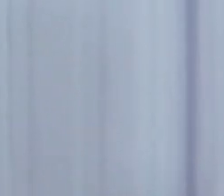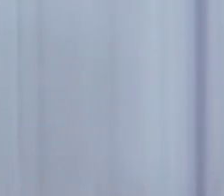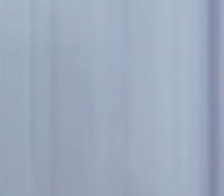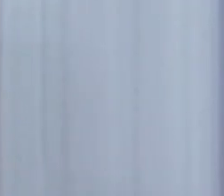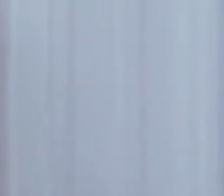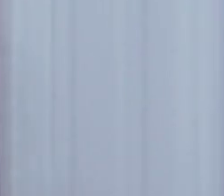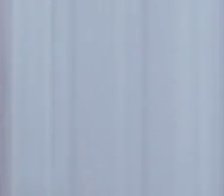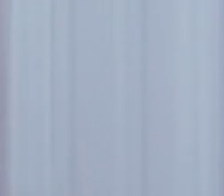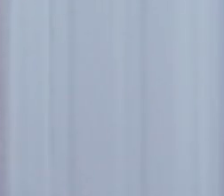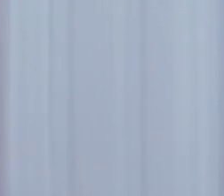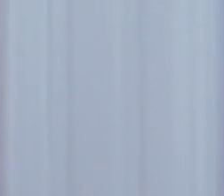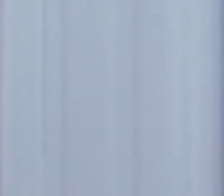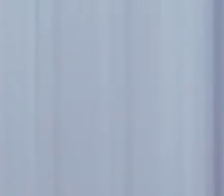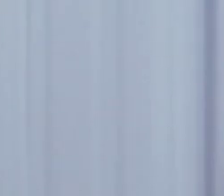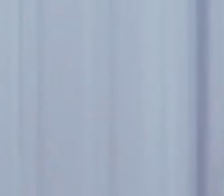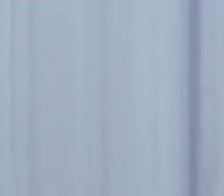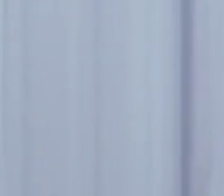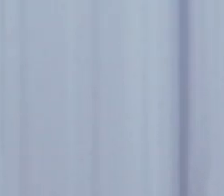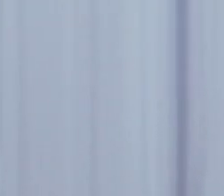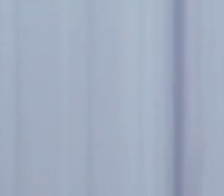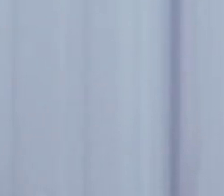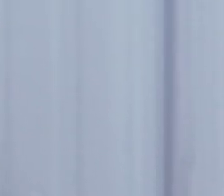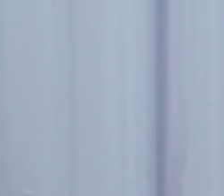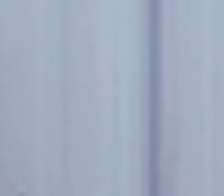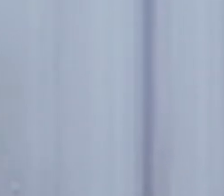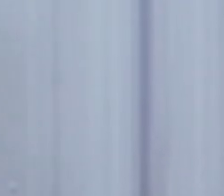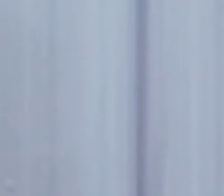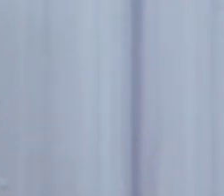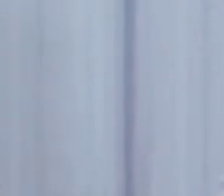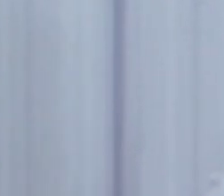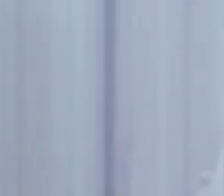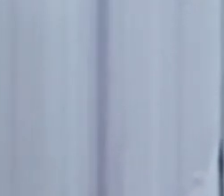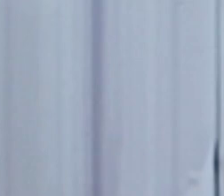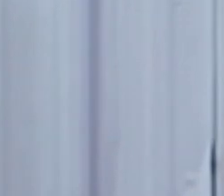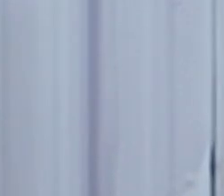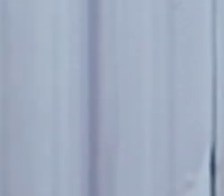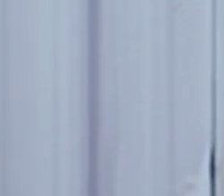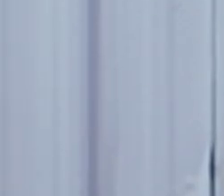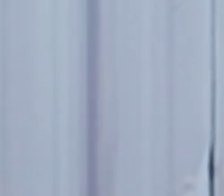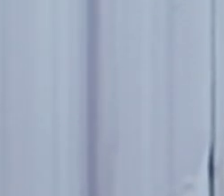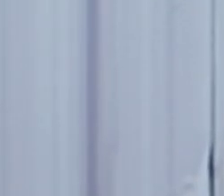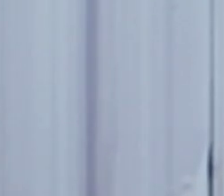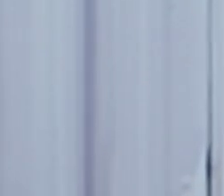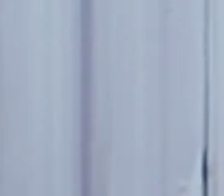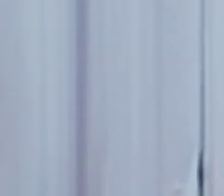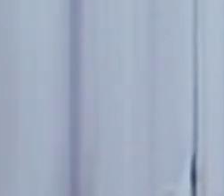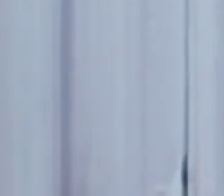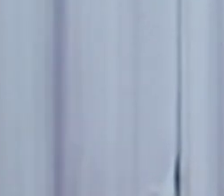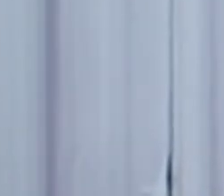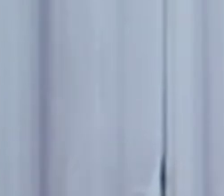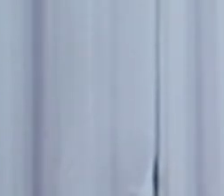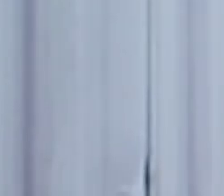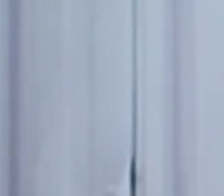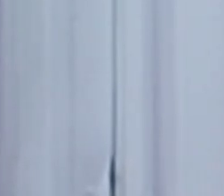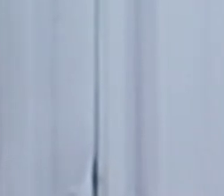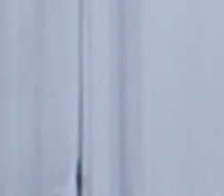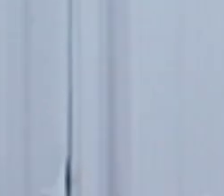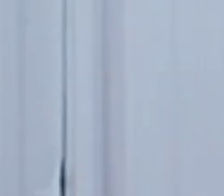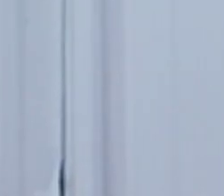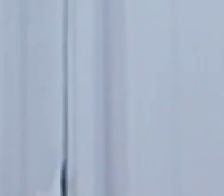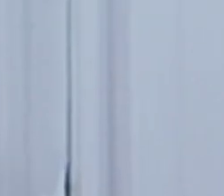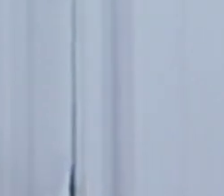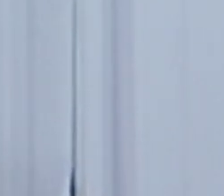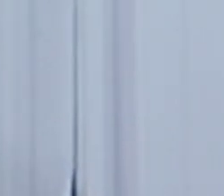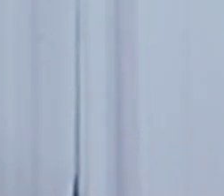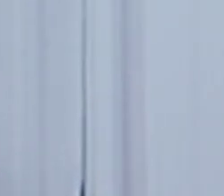ellos cometer, digámoslo así, ese error, ese pecado, la comunicación con Dios prácticamente